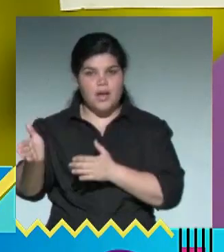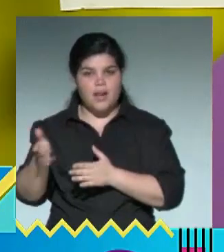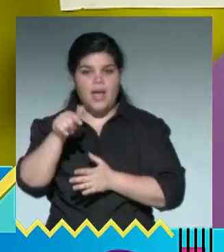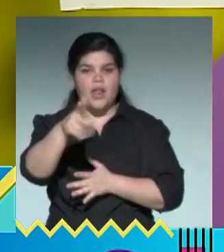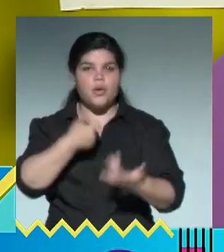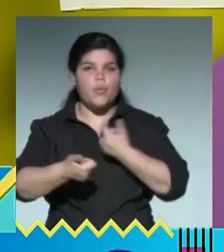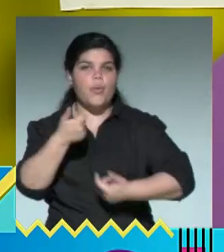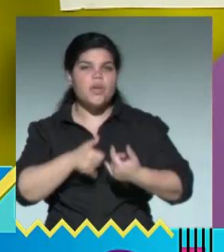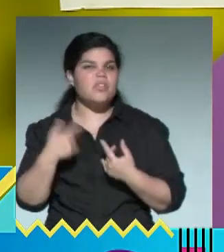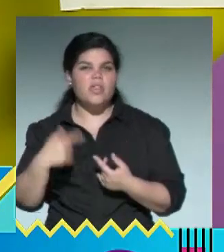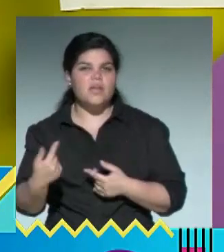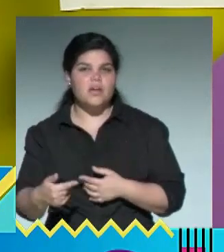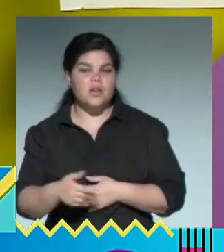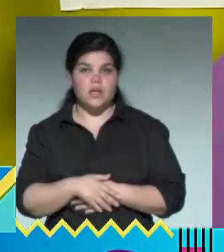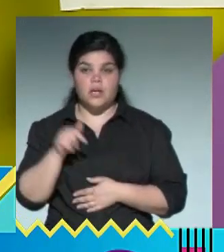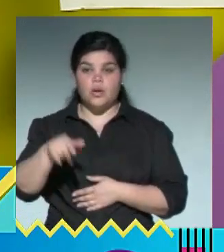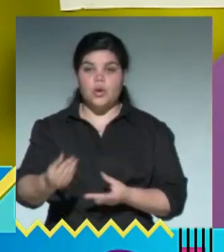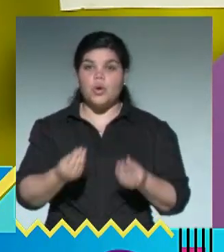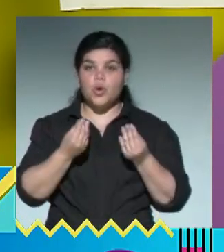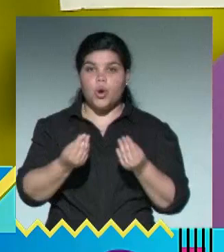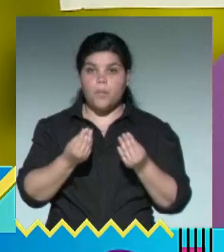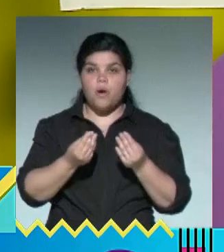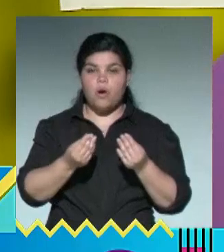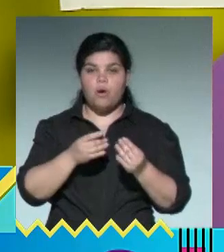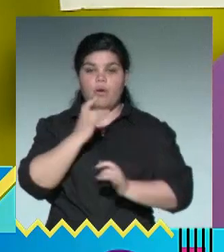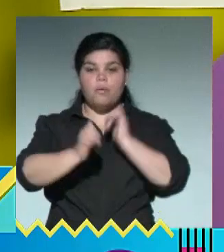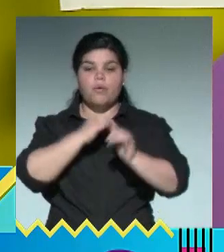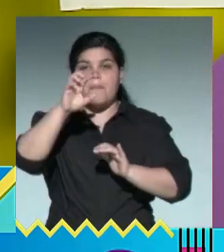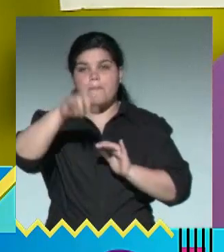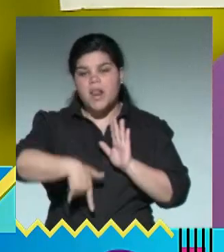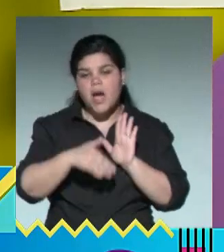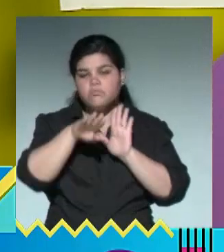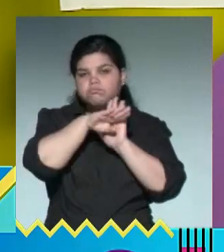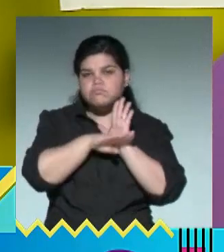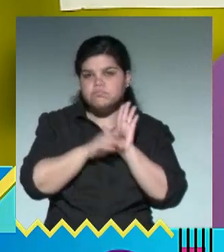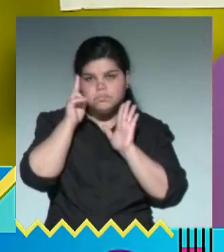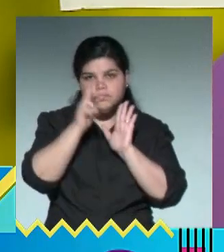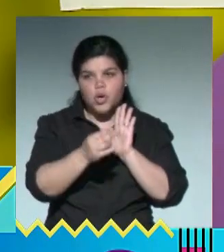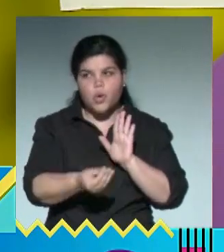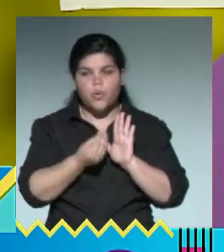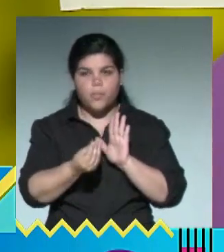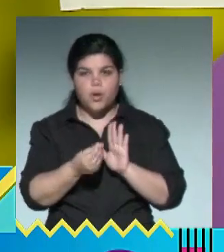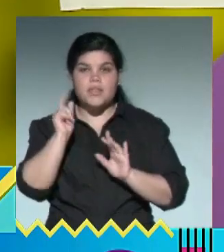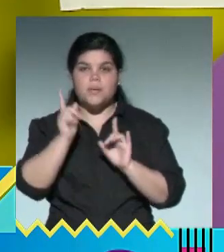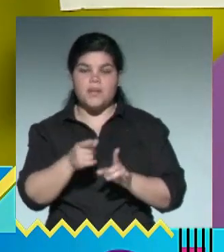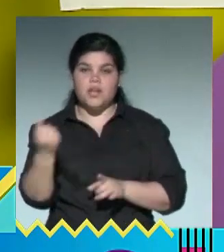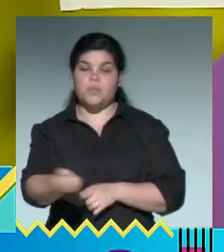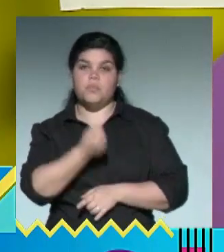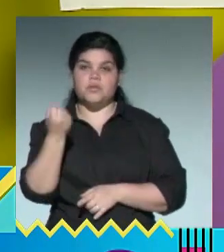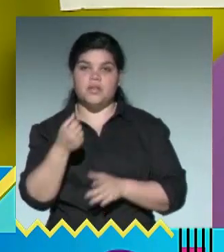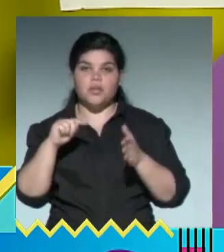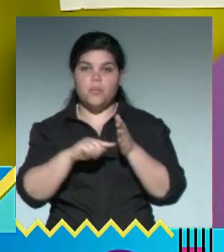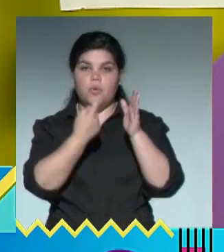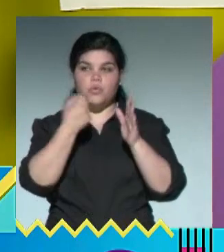hablando de cómo fue, ¿sí?, el operativo frente a estos incendios y también, por supuesto, otro punto muy importante en el que hay